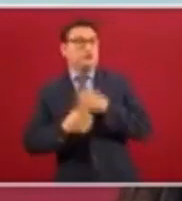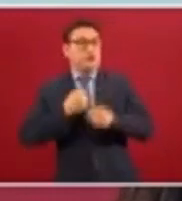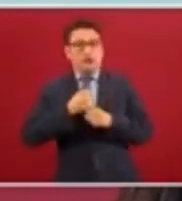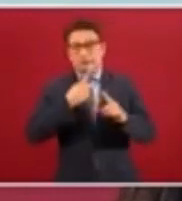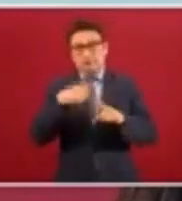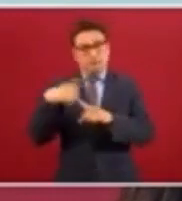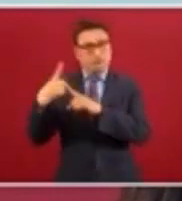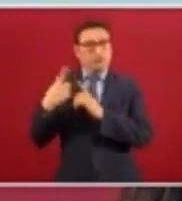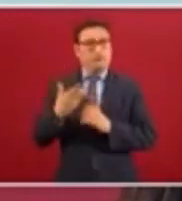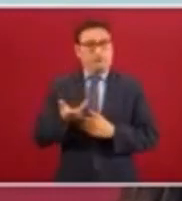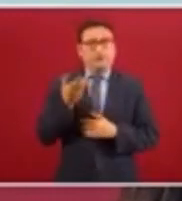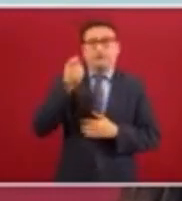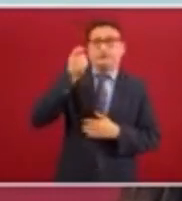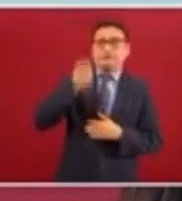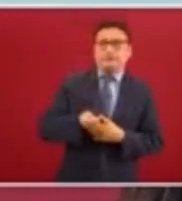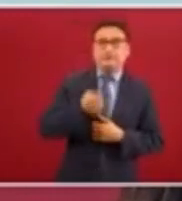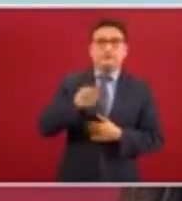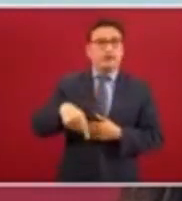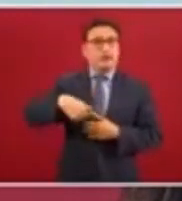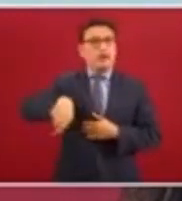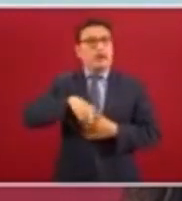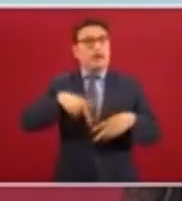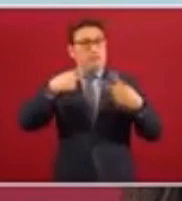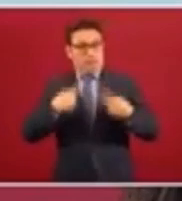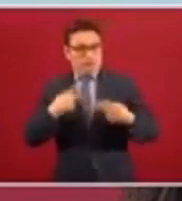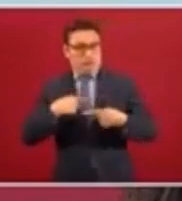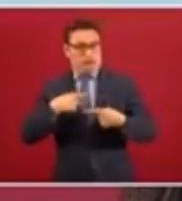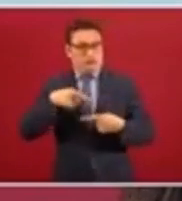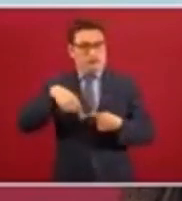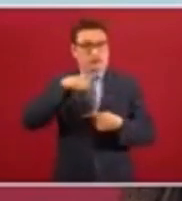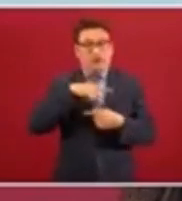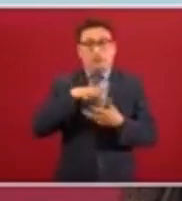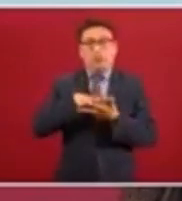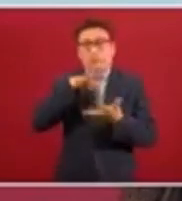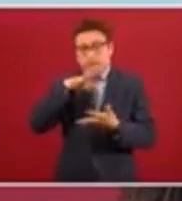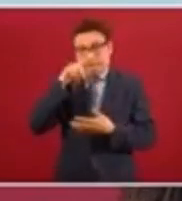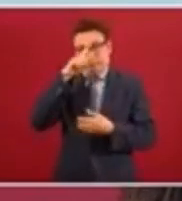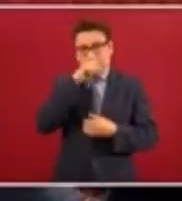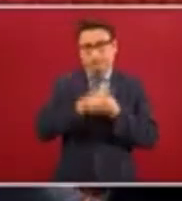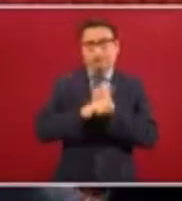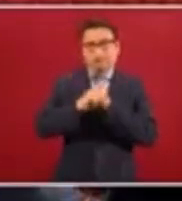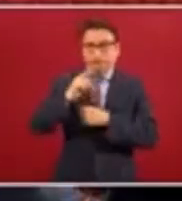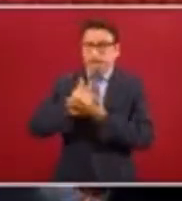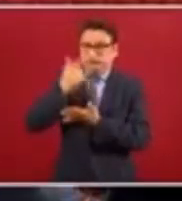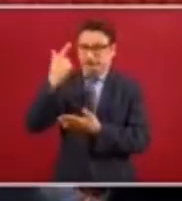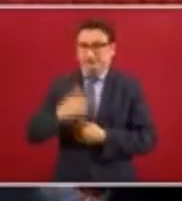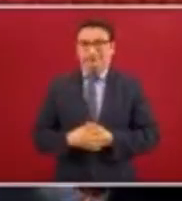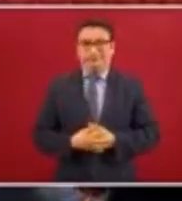etcétera, años, son las personas que tienen mayor frecuencia de complicaciones. La siguiente.